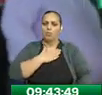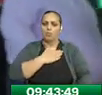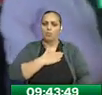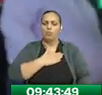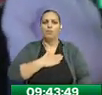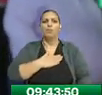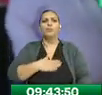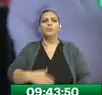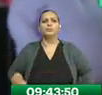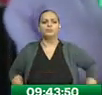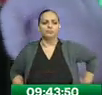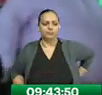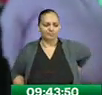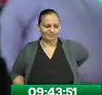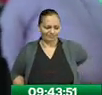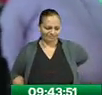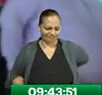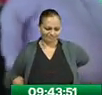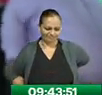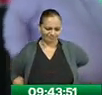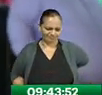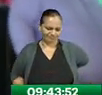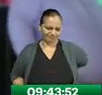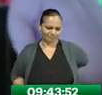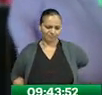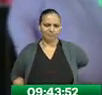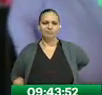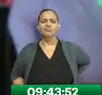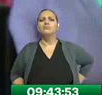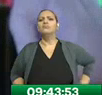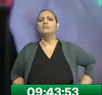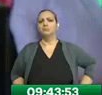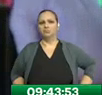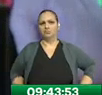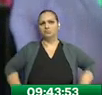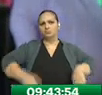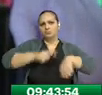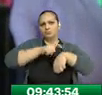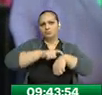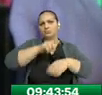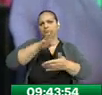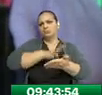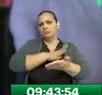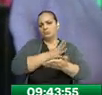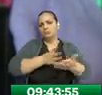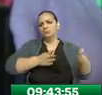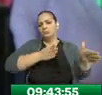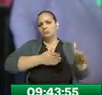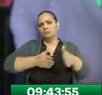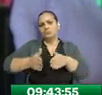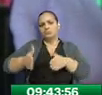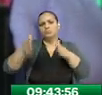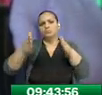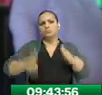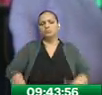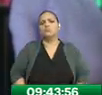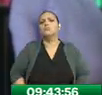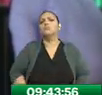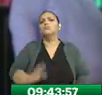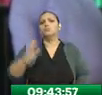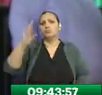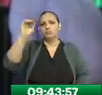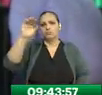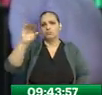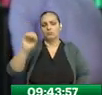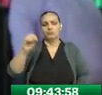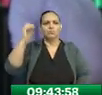nuestras actuaciones para poder permitir el cambio a la luz amarilla y después pues a luz verde para que se vaya normalizando nuestra vida.